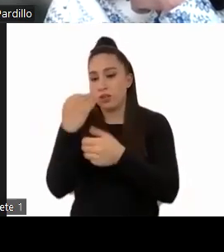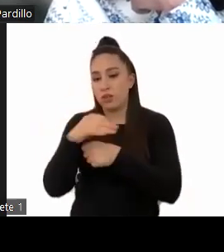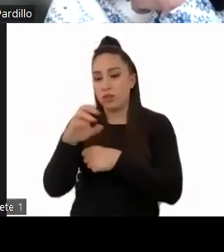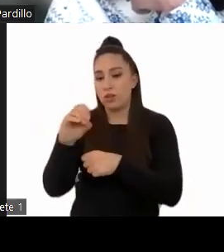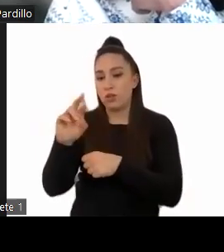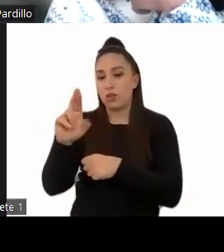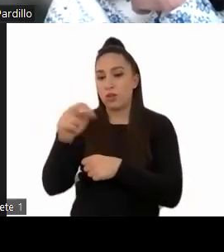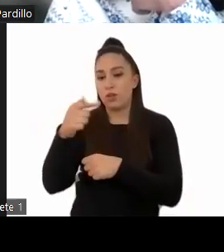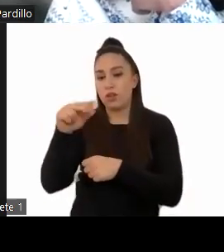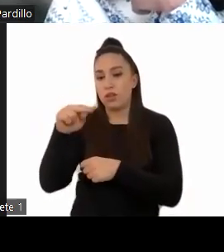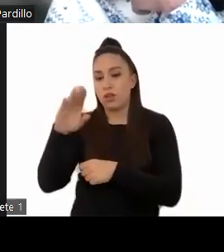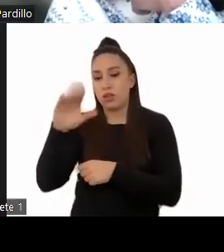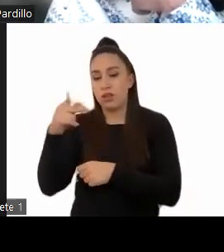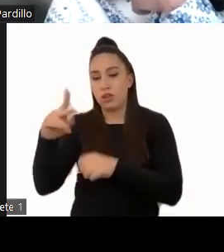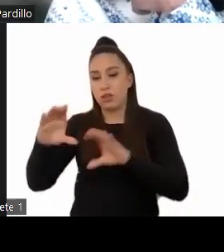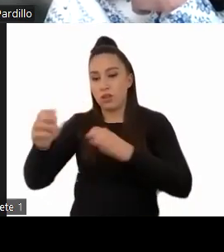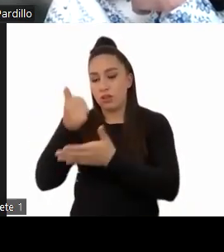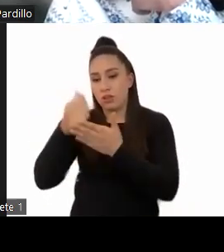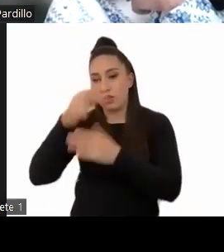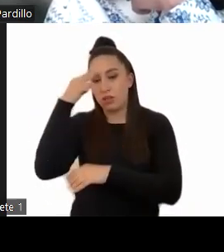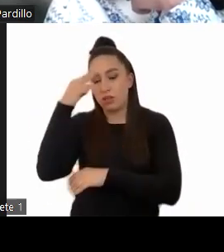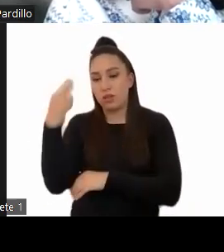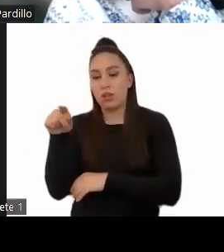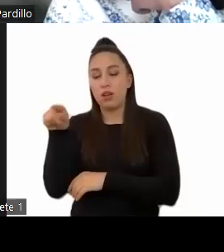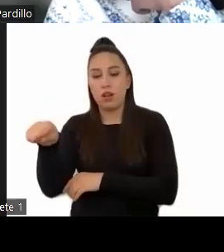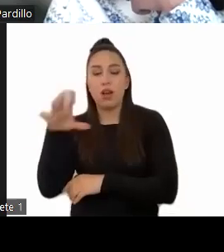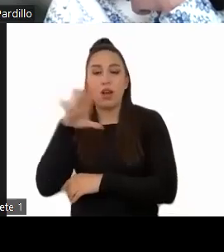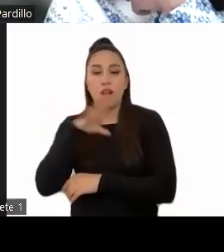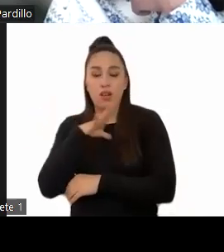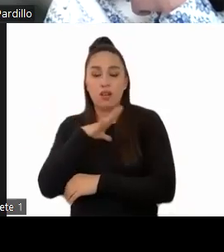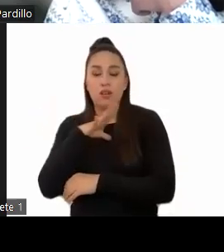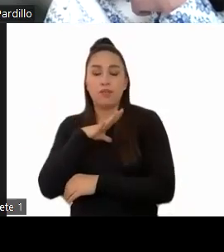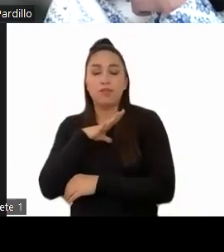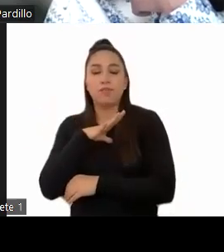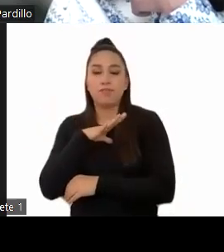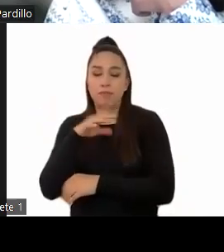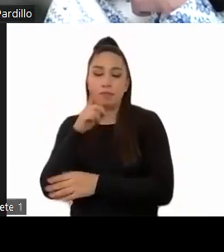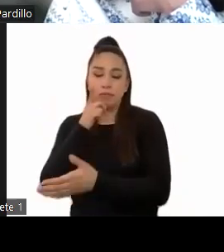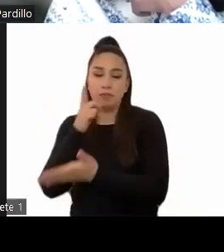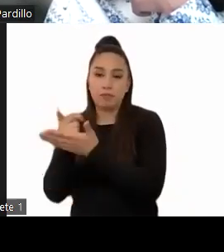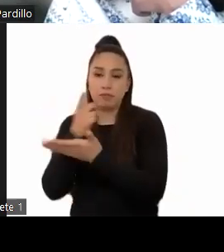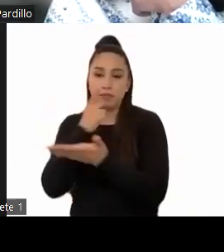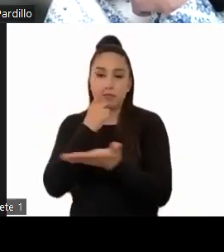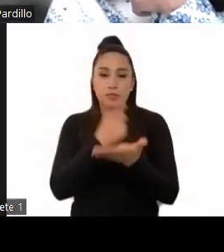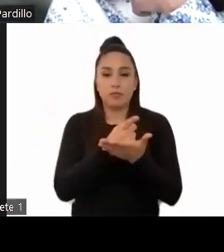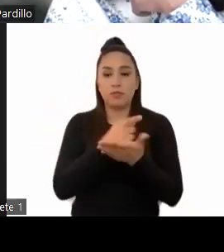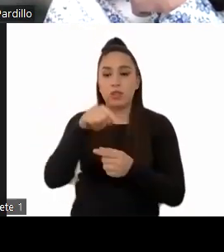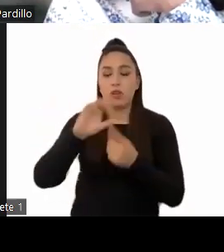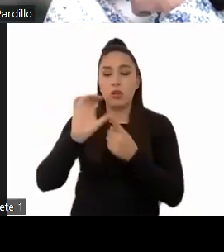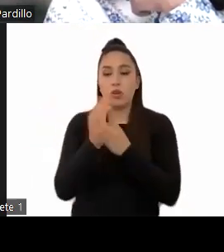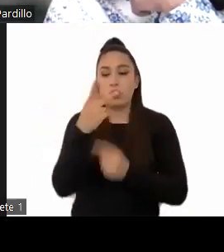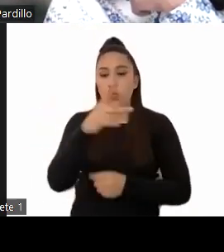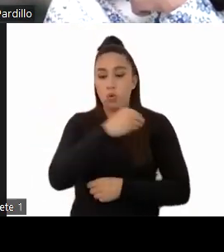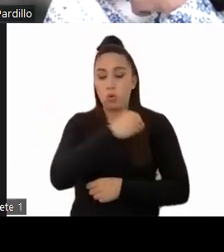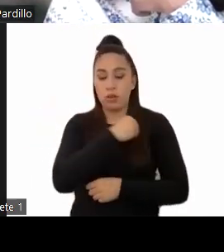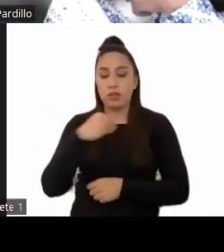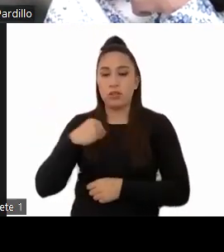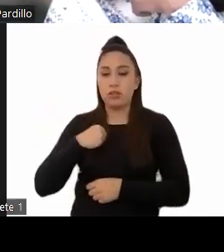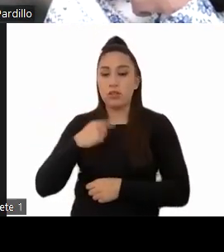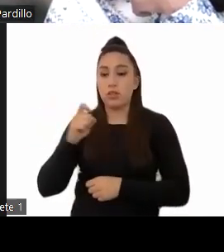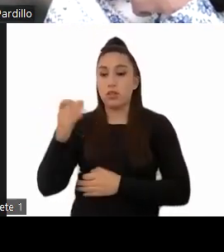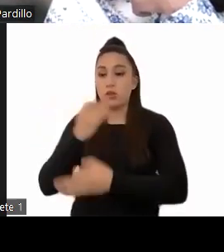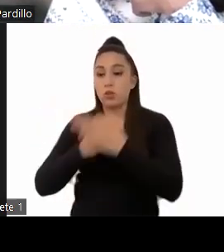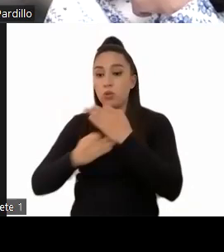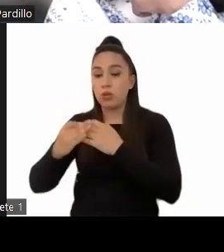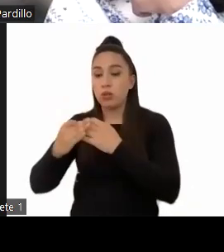de México, establece claramente que es obligación de esta dictaminadora incorporar todas las